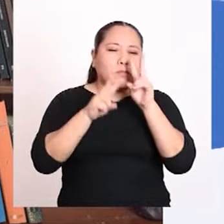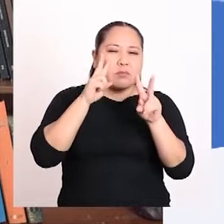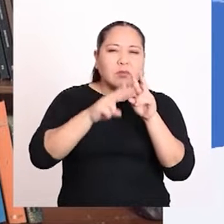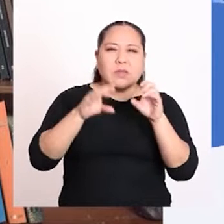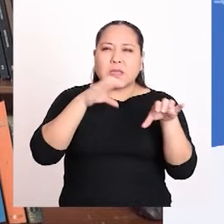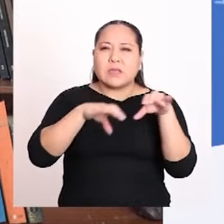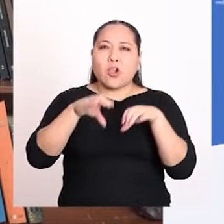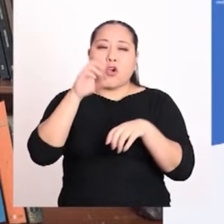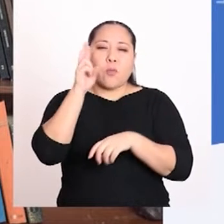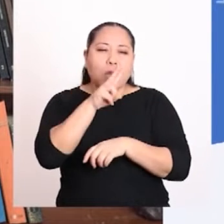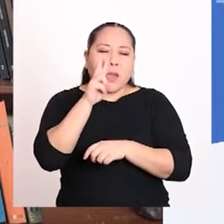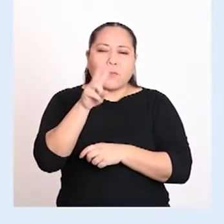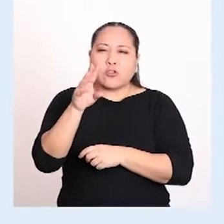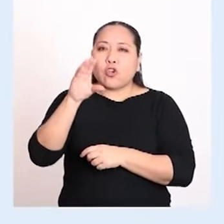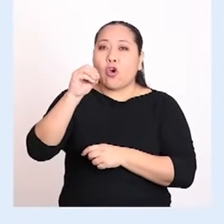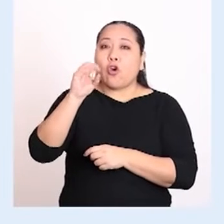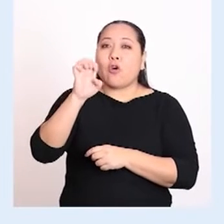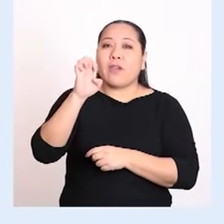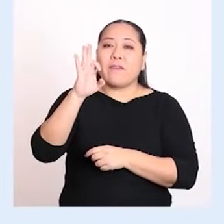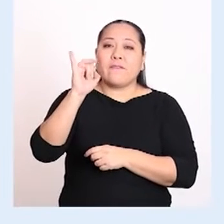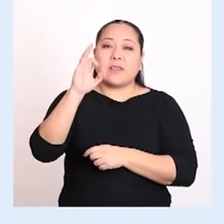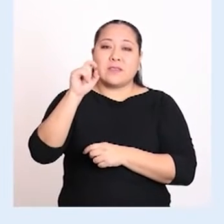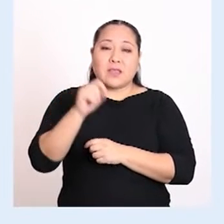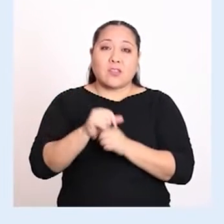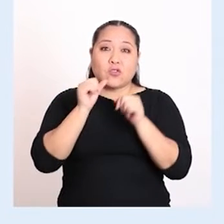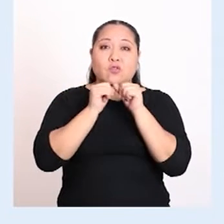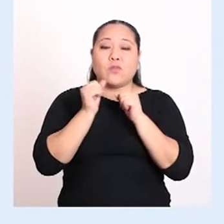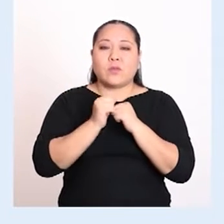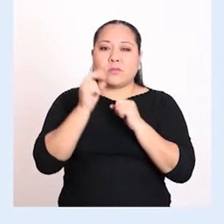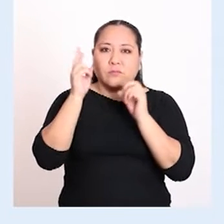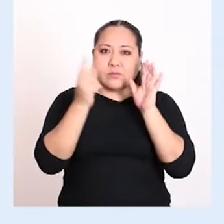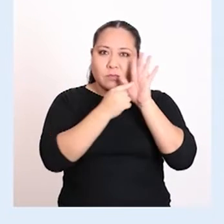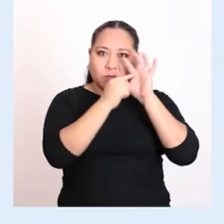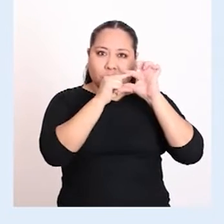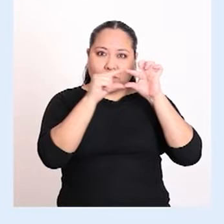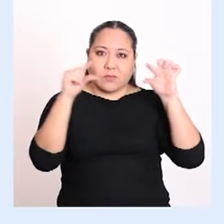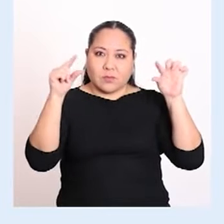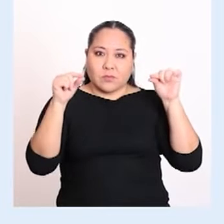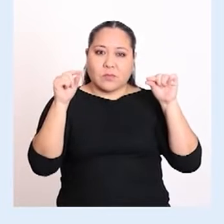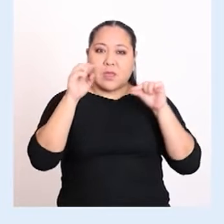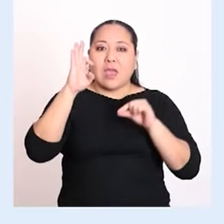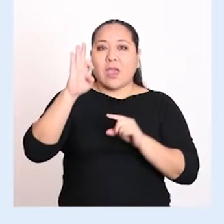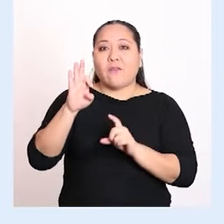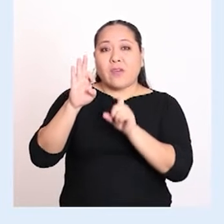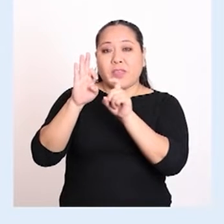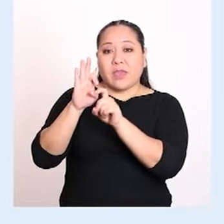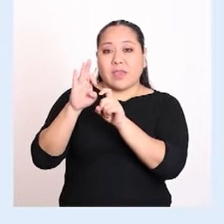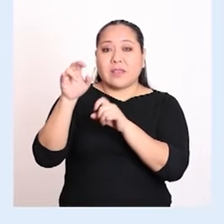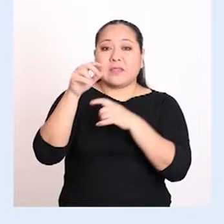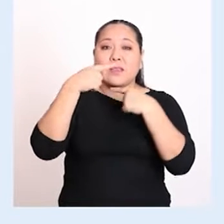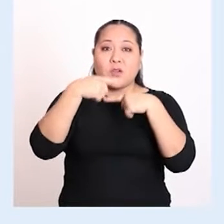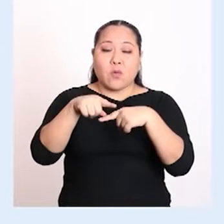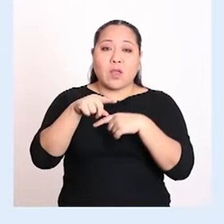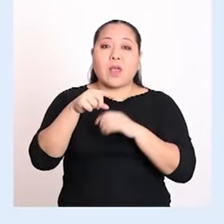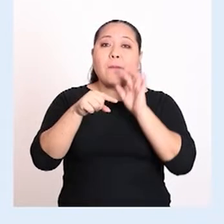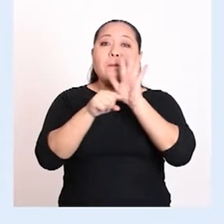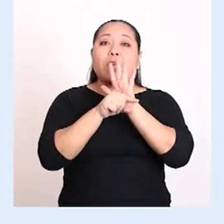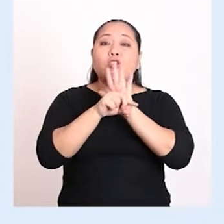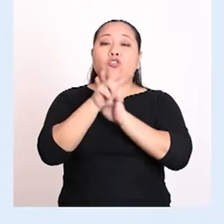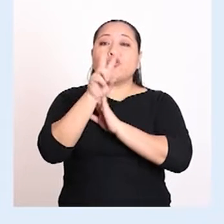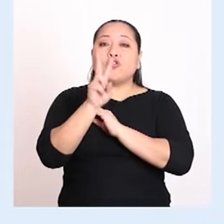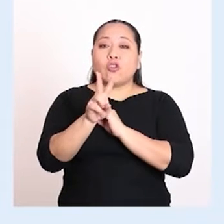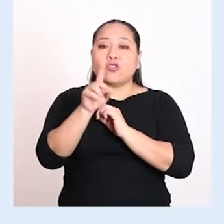los coeficientes de la función. Nuestra función es esta. F de x igual a